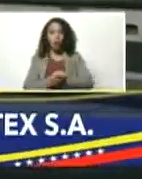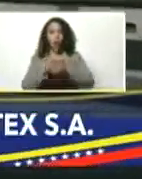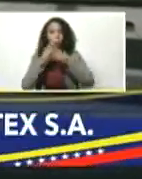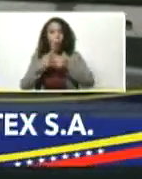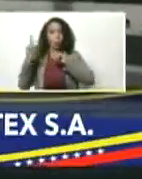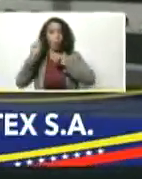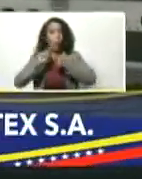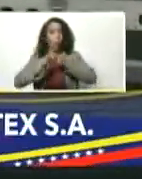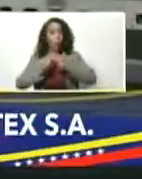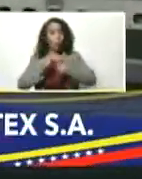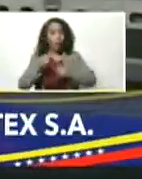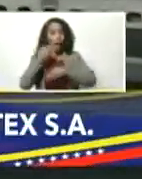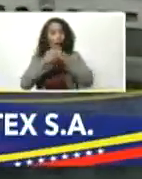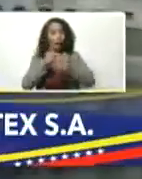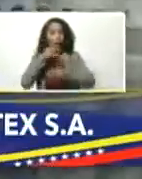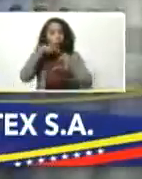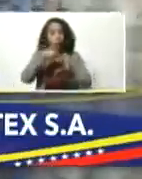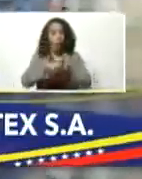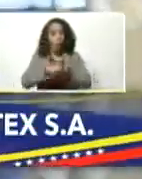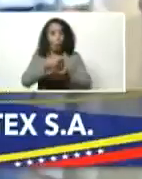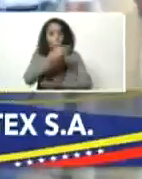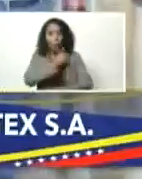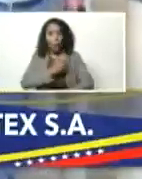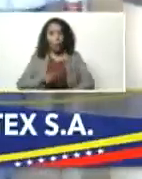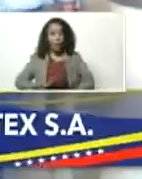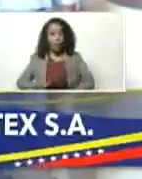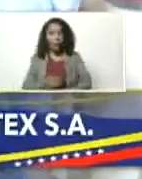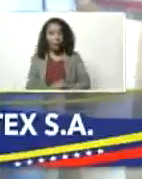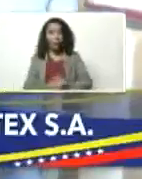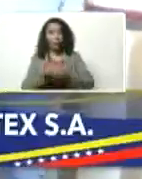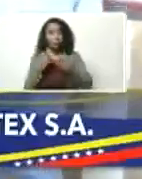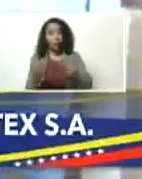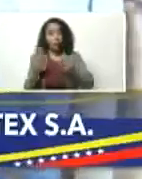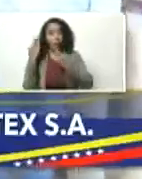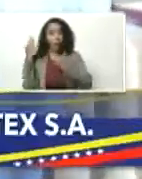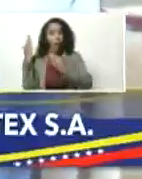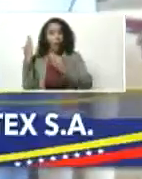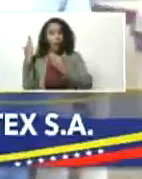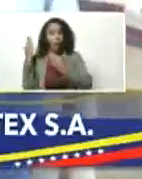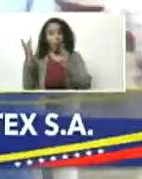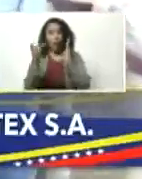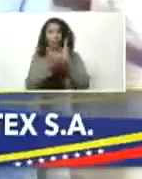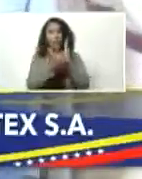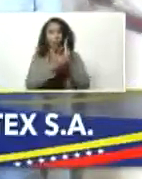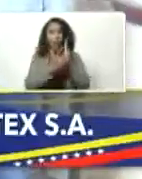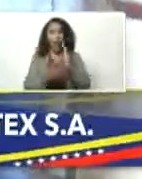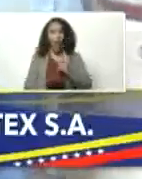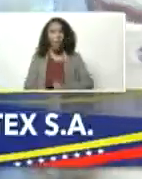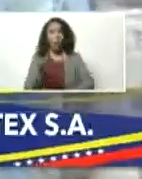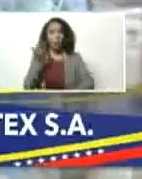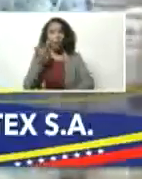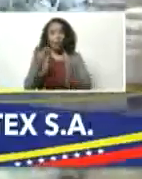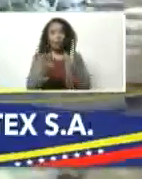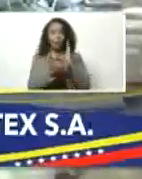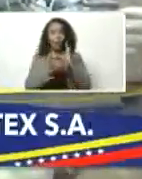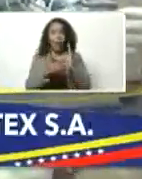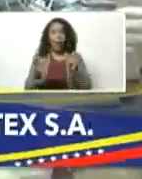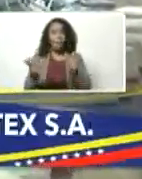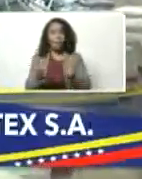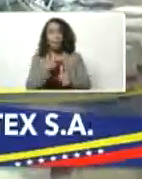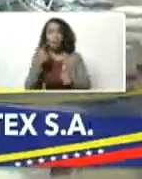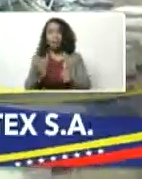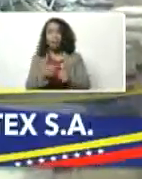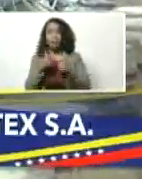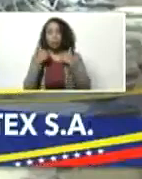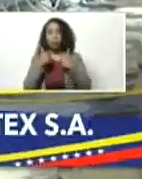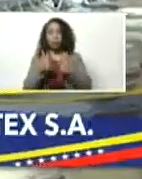cosas que hay que hacer acotación, ciudadano presidente, es que esta es una tecnología de punta, una tecnología de primera, que conversando